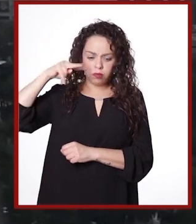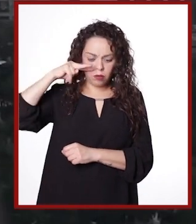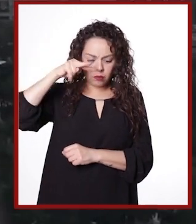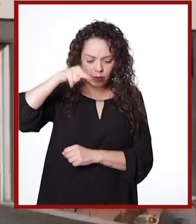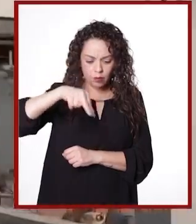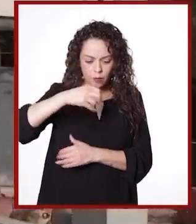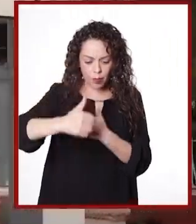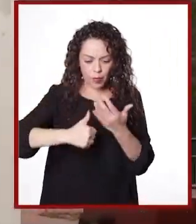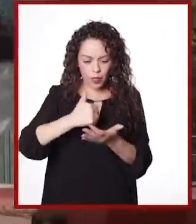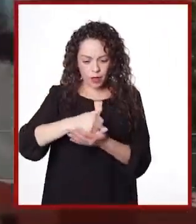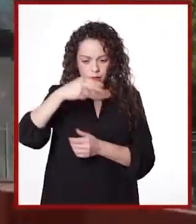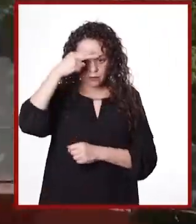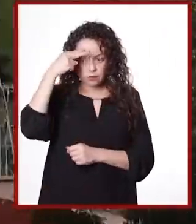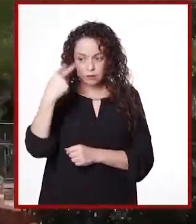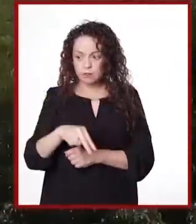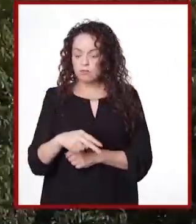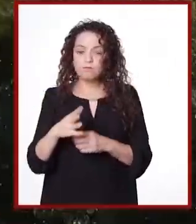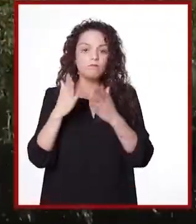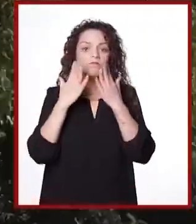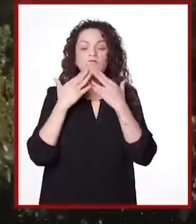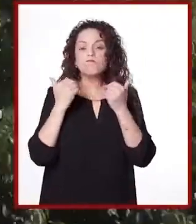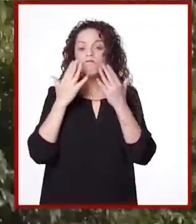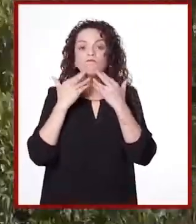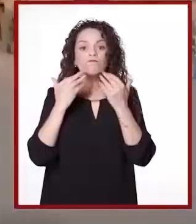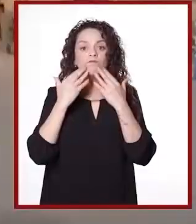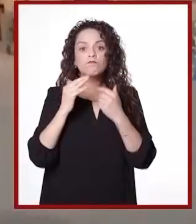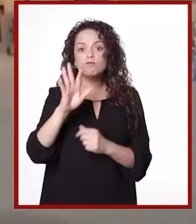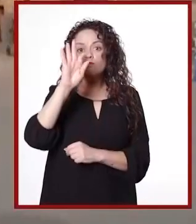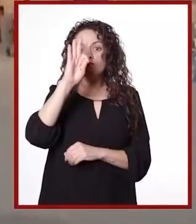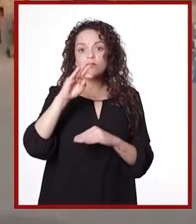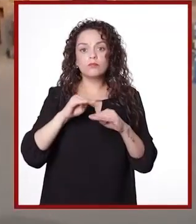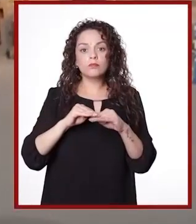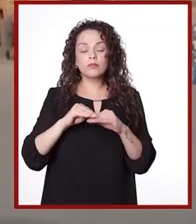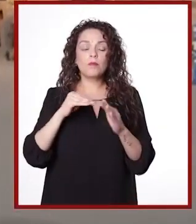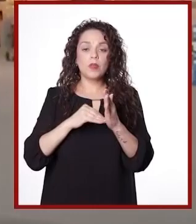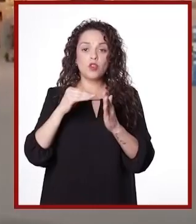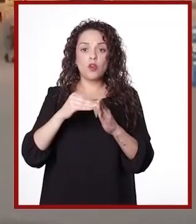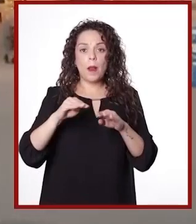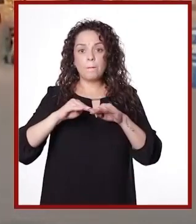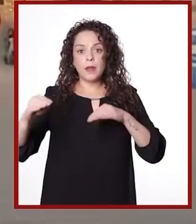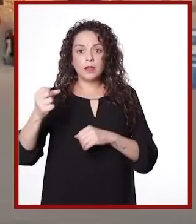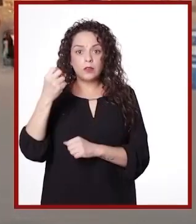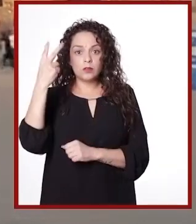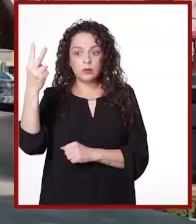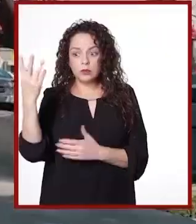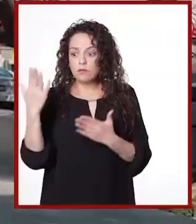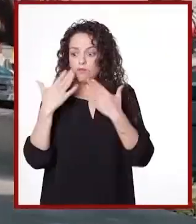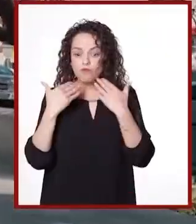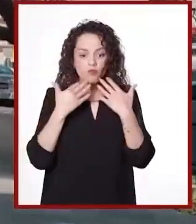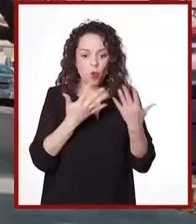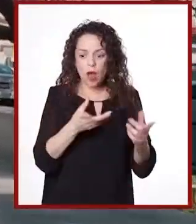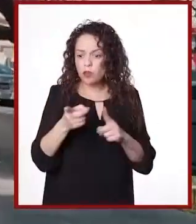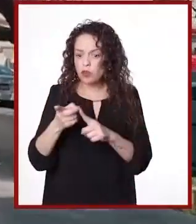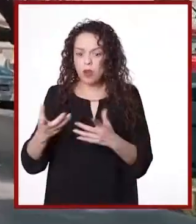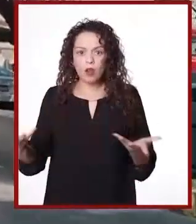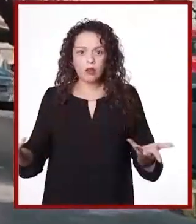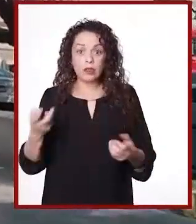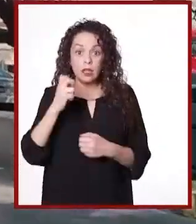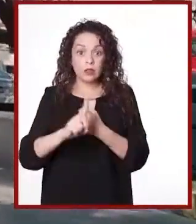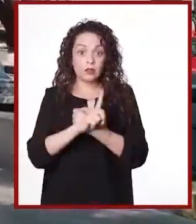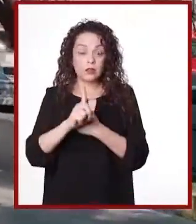y no hay disponibles 40 millones de metros cuadrados. Y entonces parecería que es un problema prácticamente sin